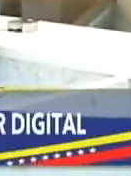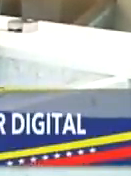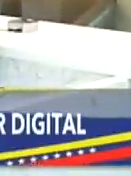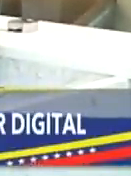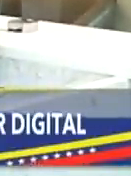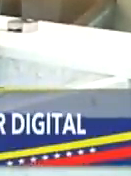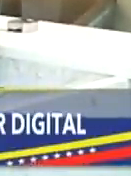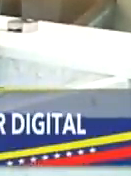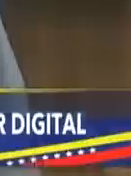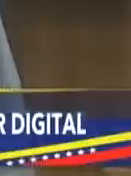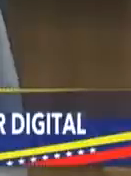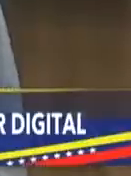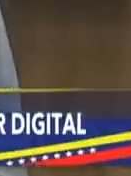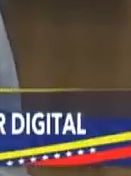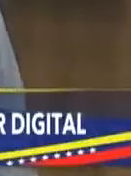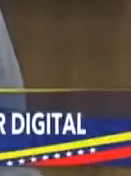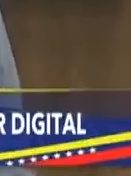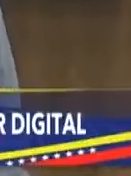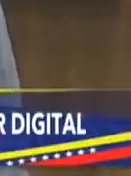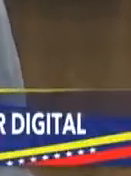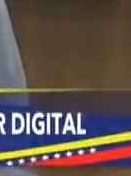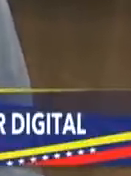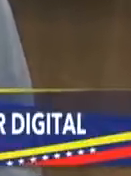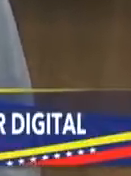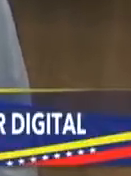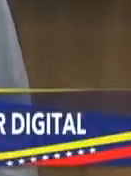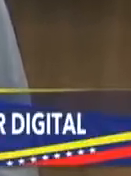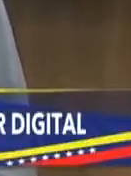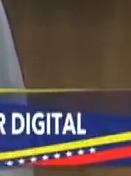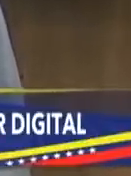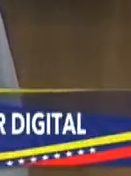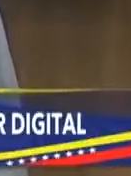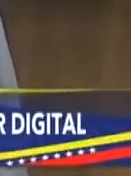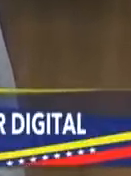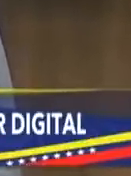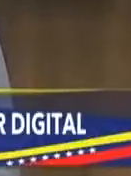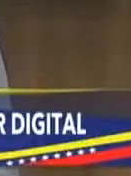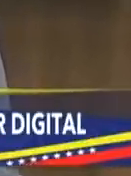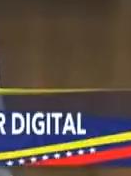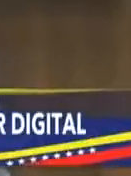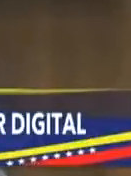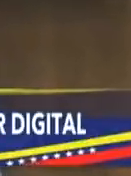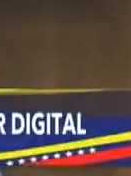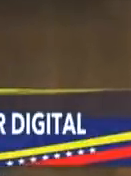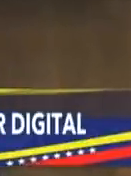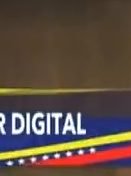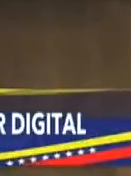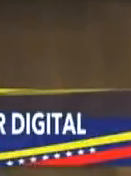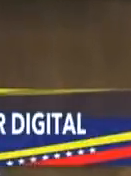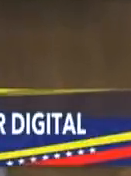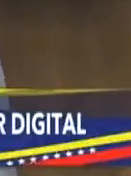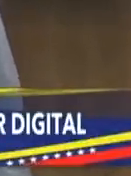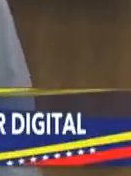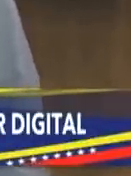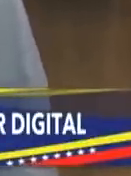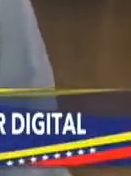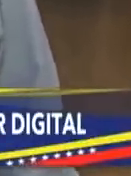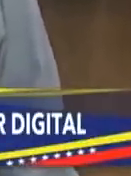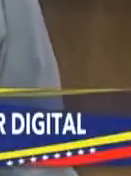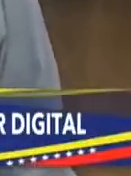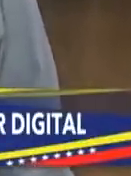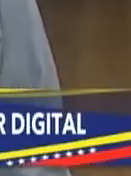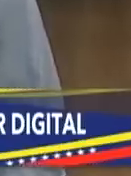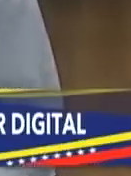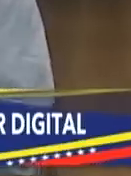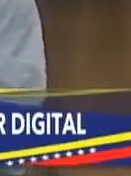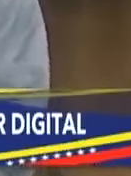experiencia. Muy buenas tardes, mi señor presidente. Aquí estamos en esta zona de emprendedor digital. Yo estoy